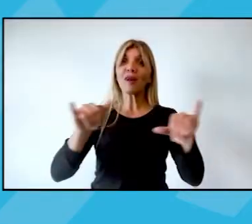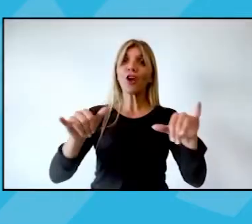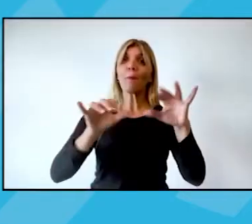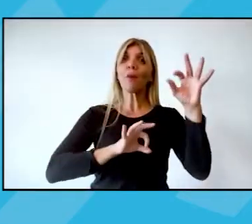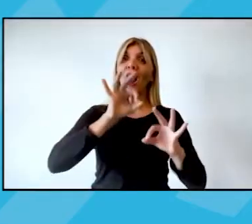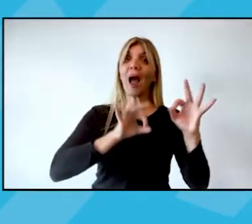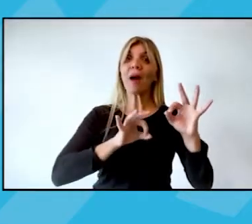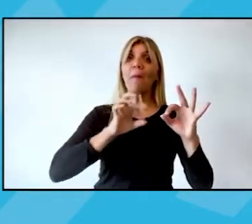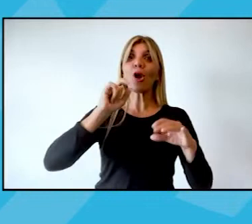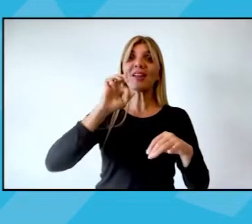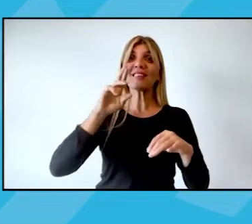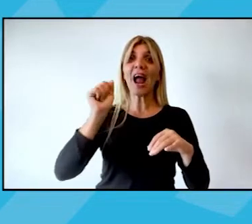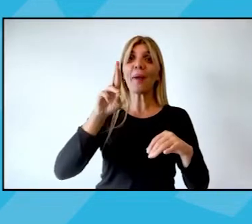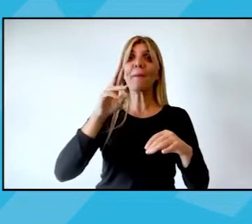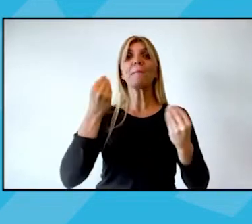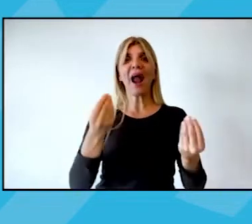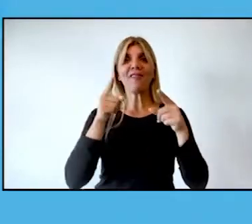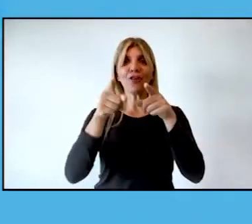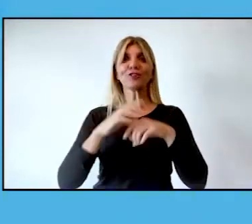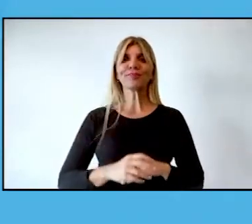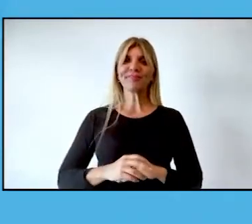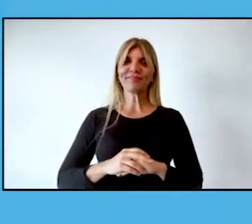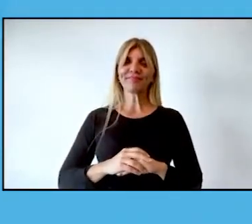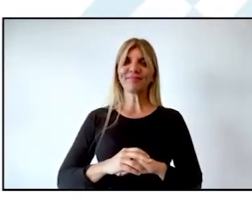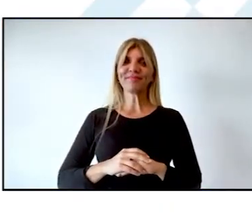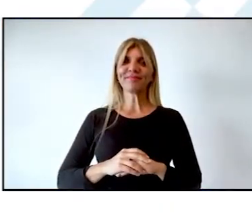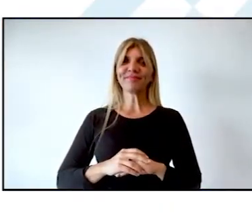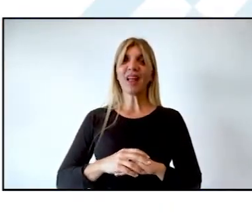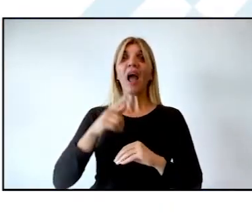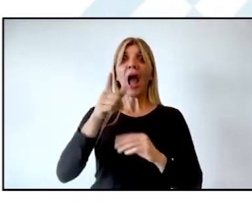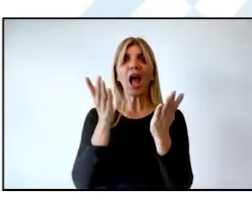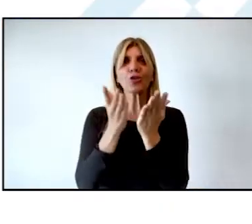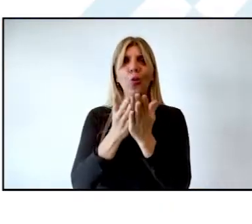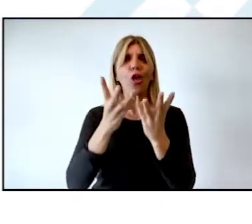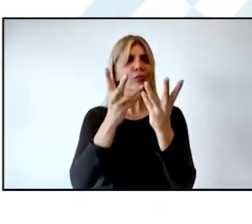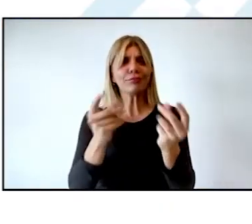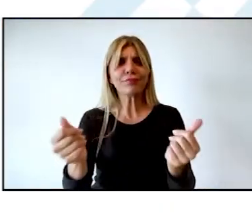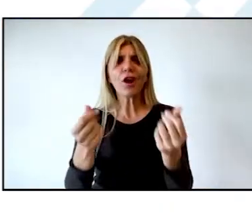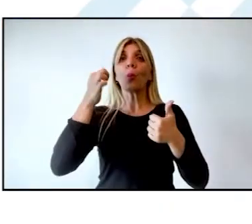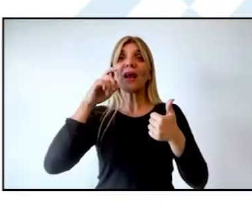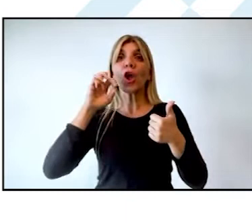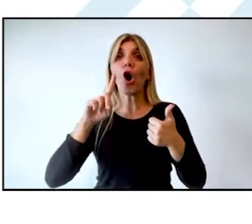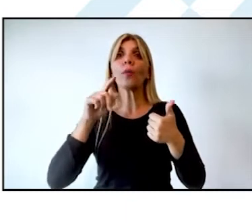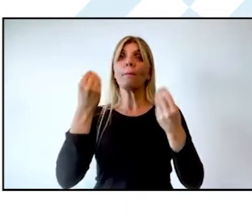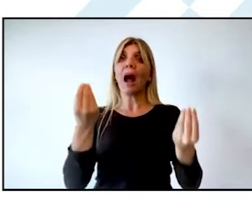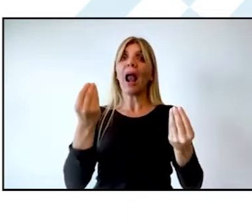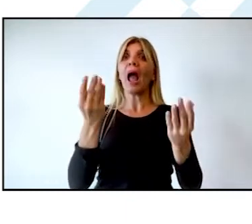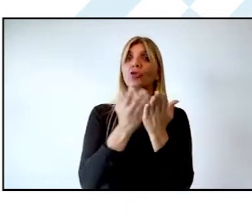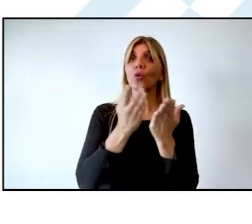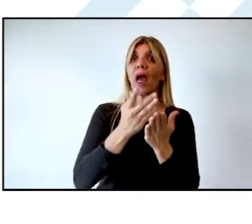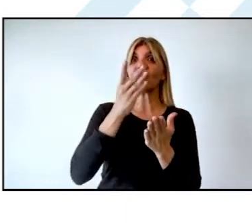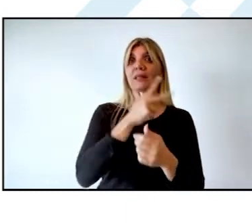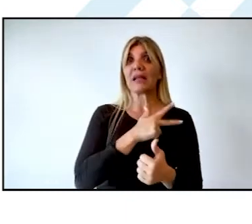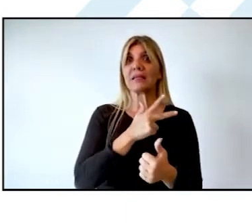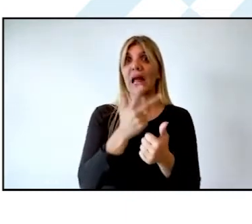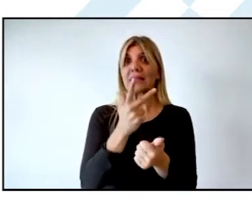pero la inscripción está en esta parte del programa va a ser vía virtual bueno es importante que se agregaron en el mes de diciembre de enero y